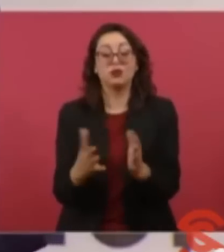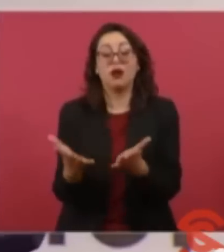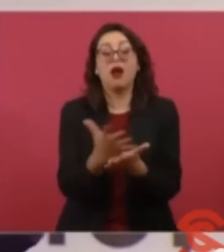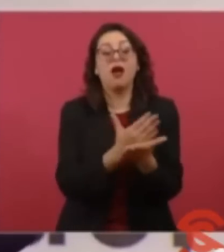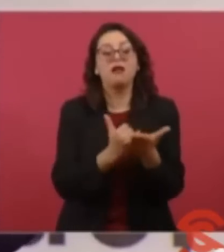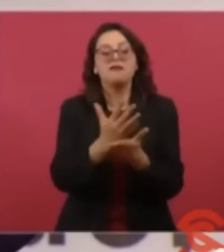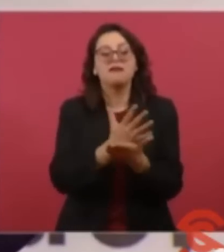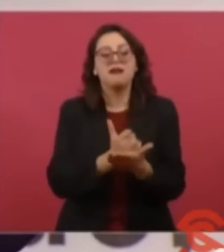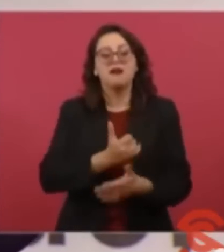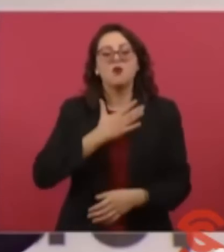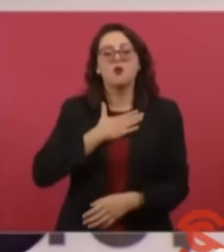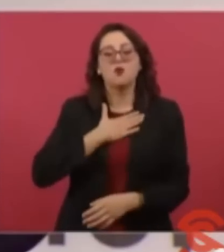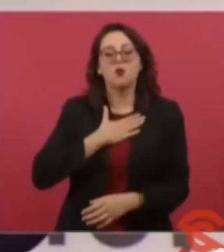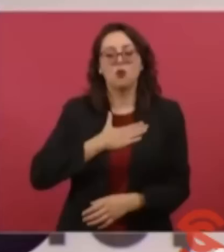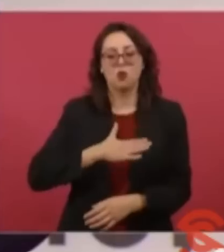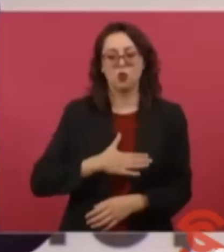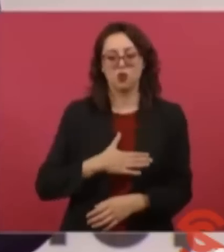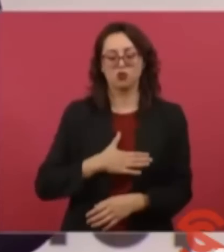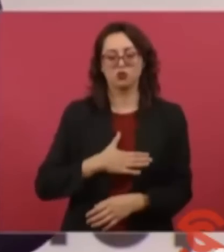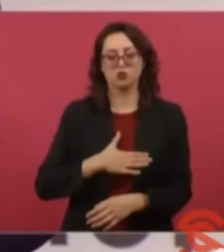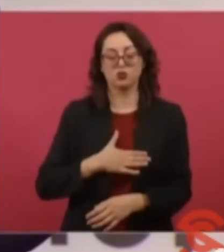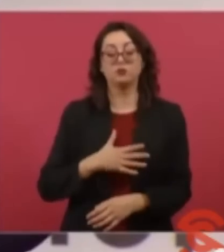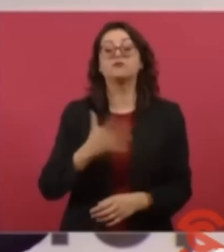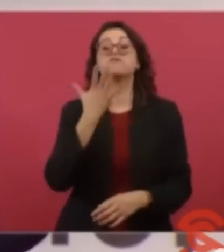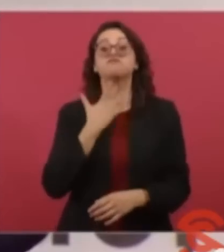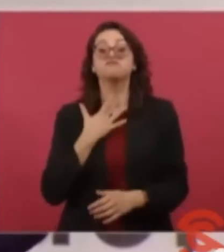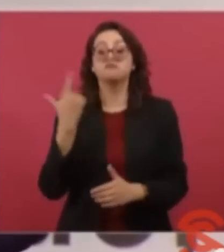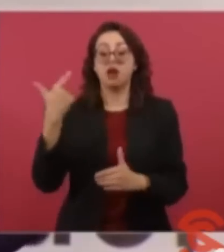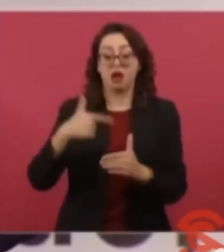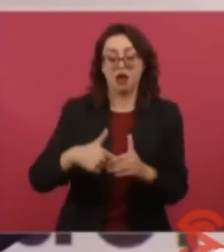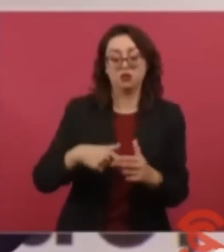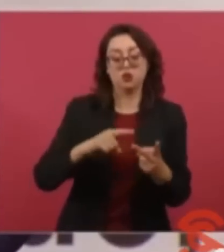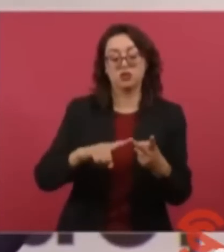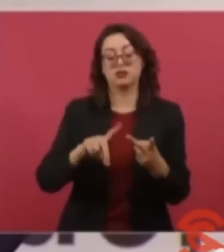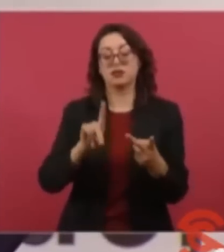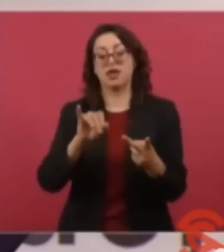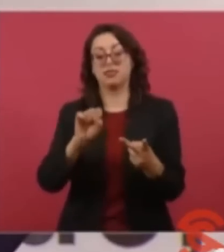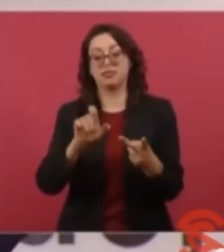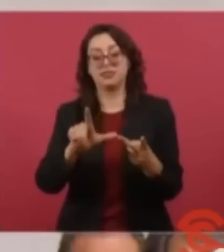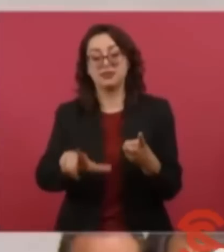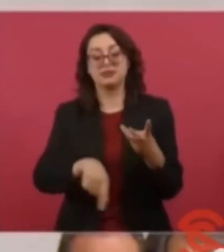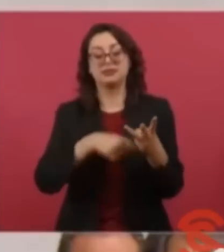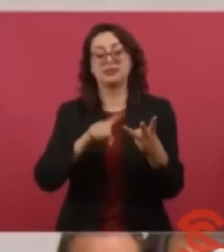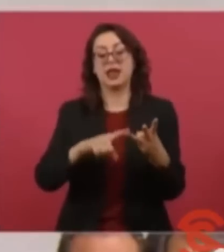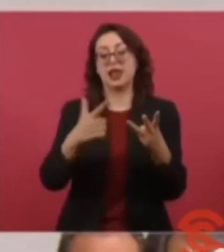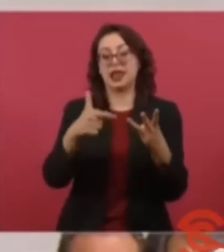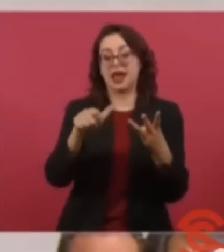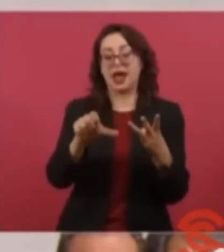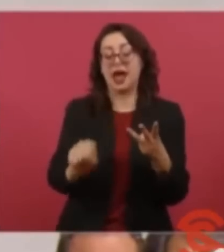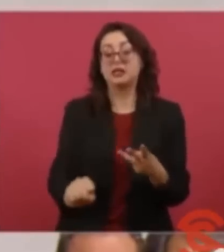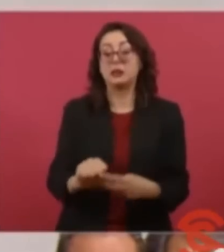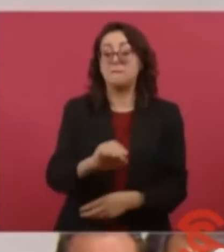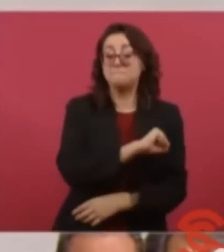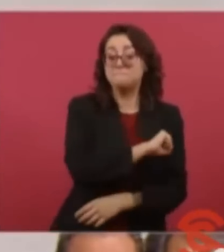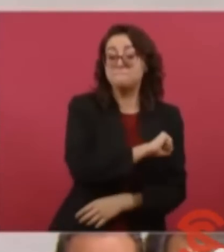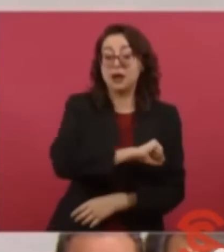términos reales, ni el precio del diésel, del gas. No